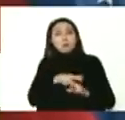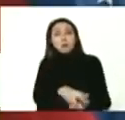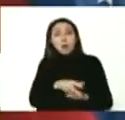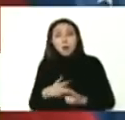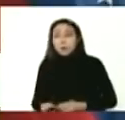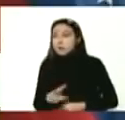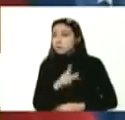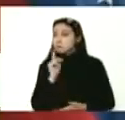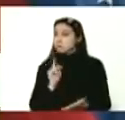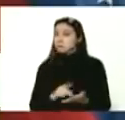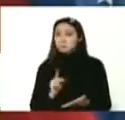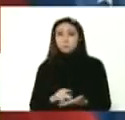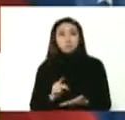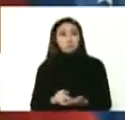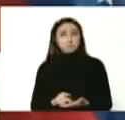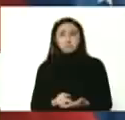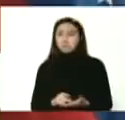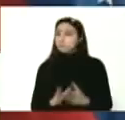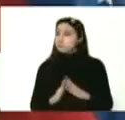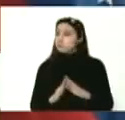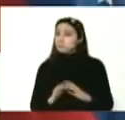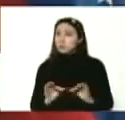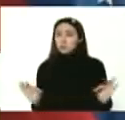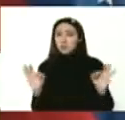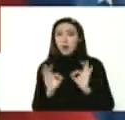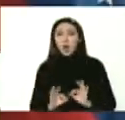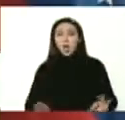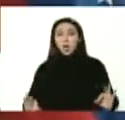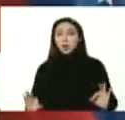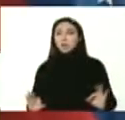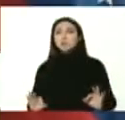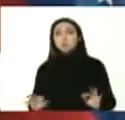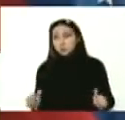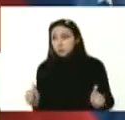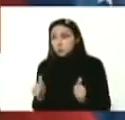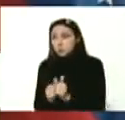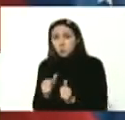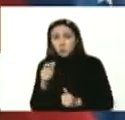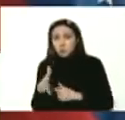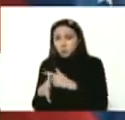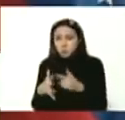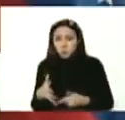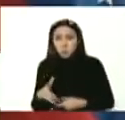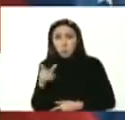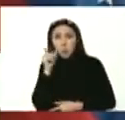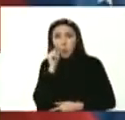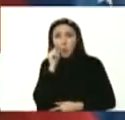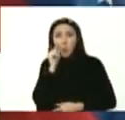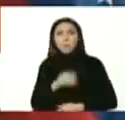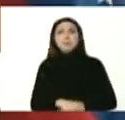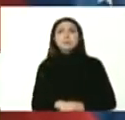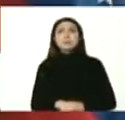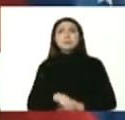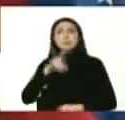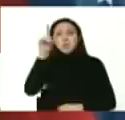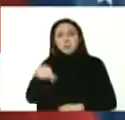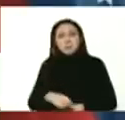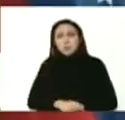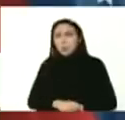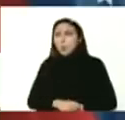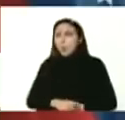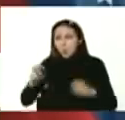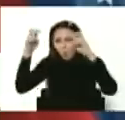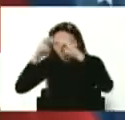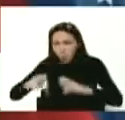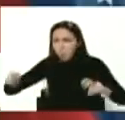participó de un acto carnal consensuado. Asimismo, se presentó un informe de correlación de experticia que señala que